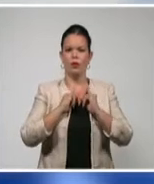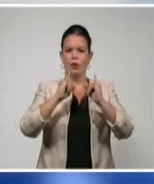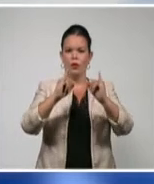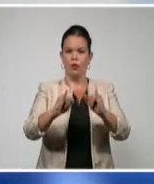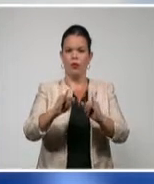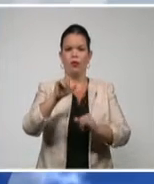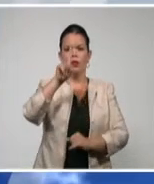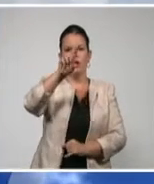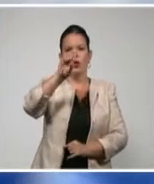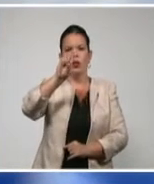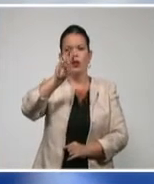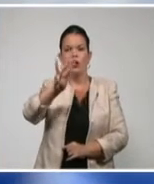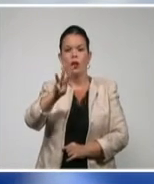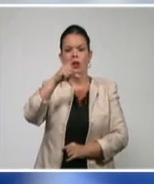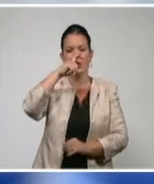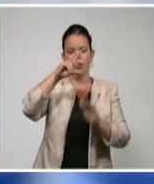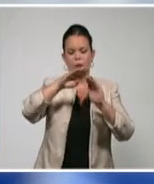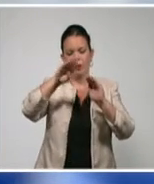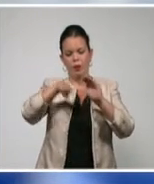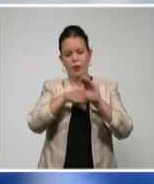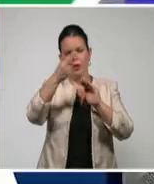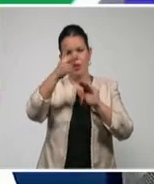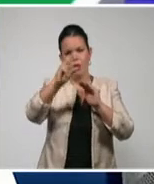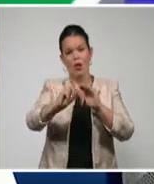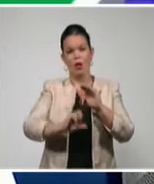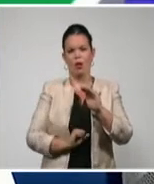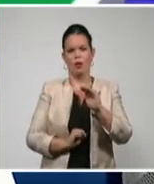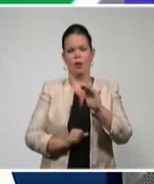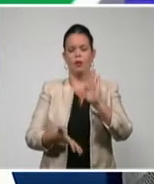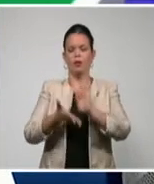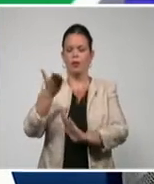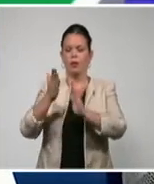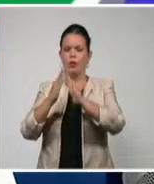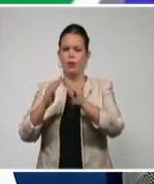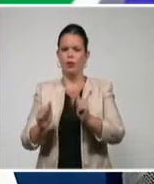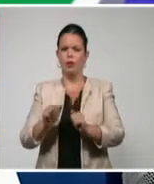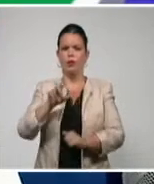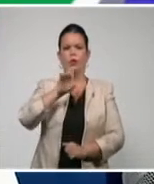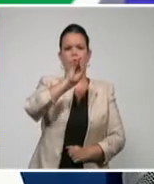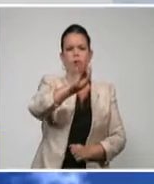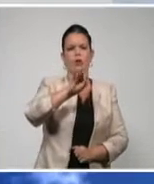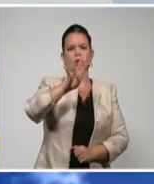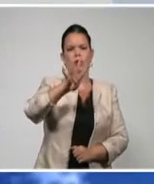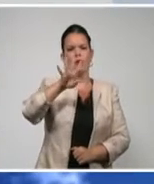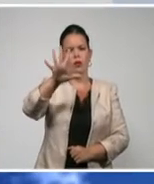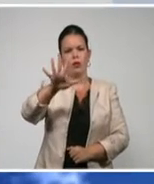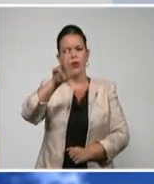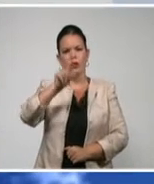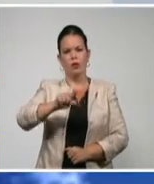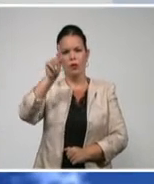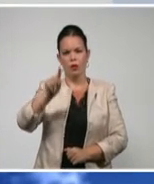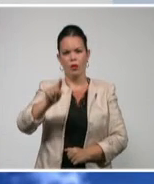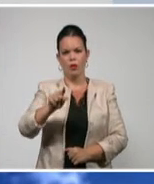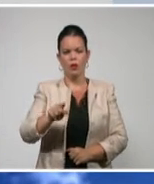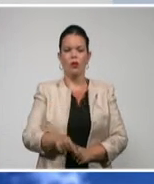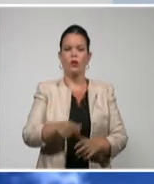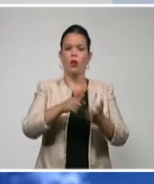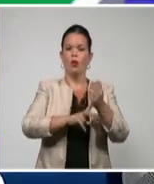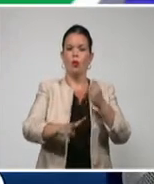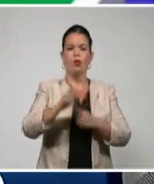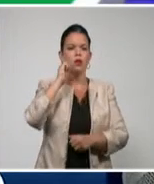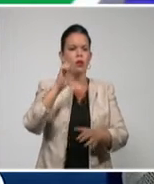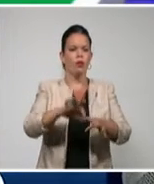103 menores de 20 años y fueron dados de alta clínica, 745 personas. La provincia con más confirmados continúa siendo La Habana